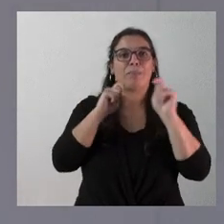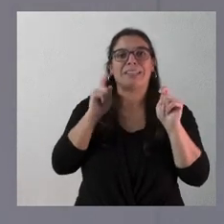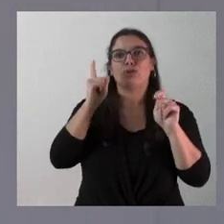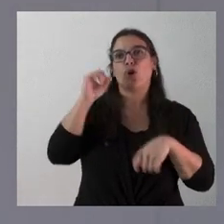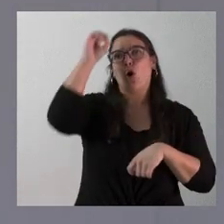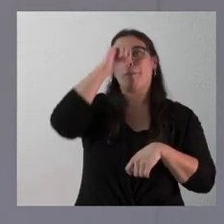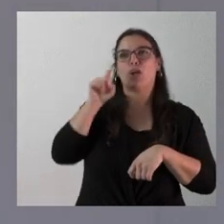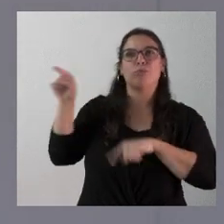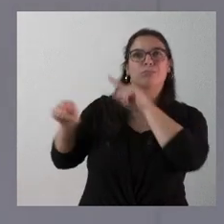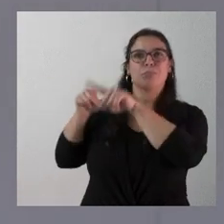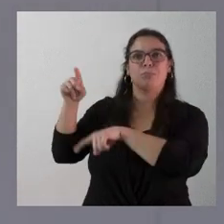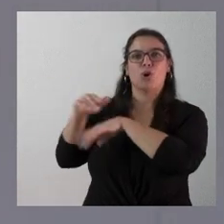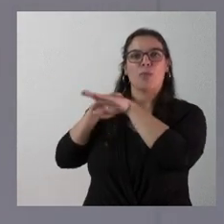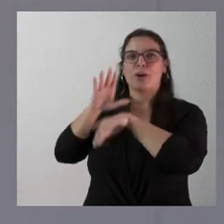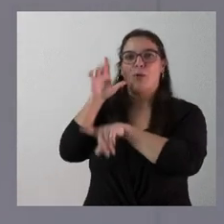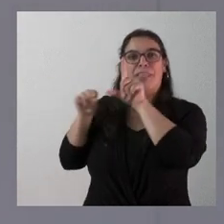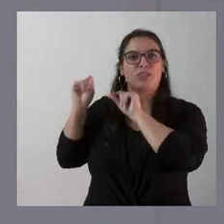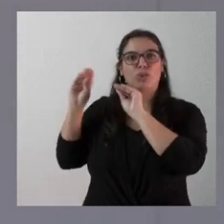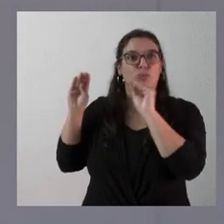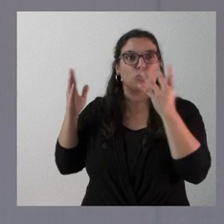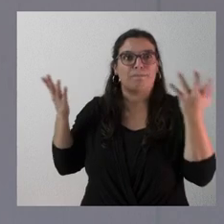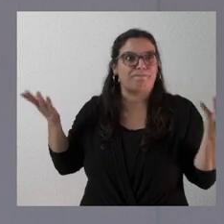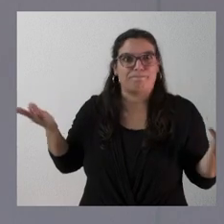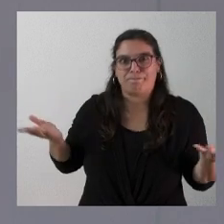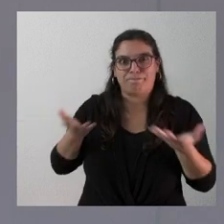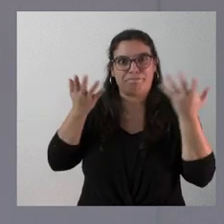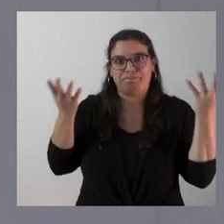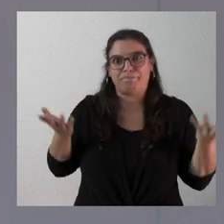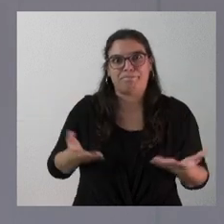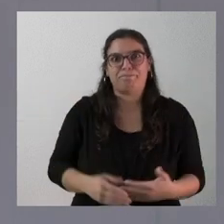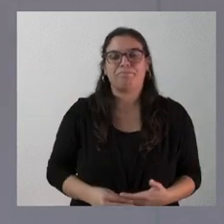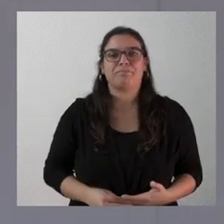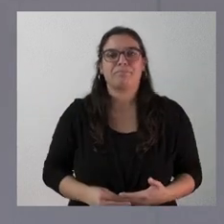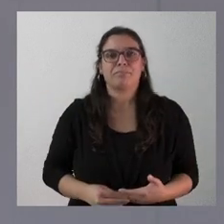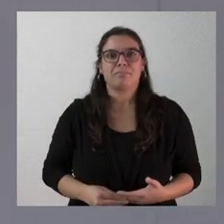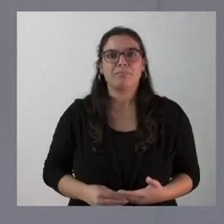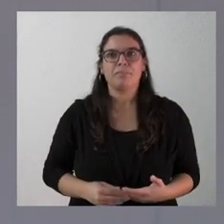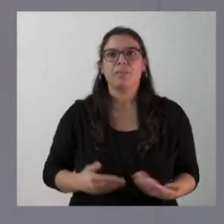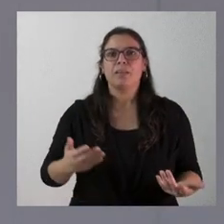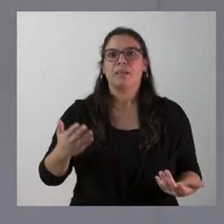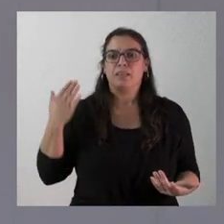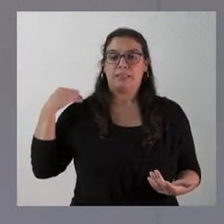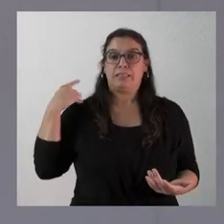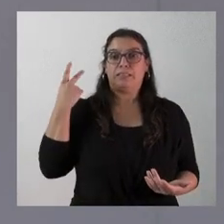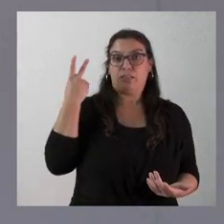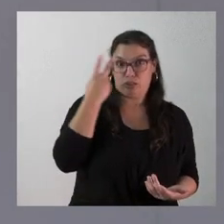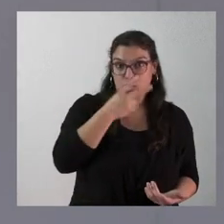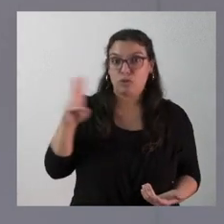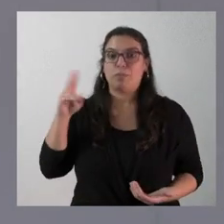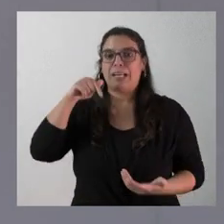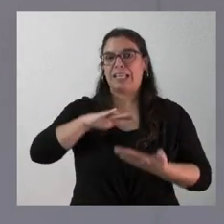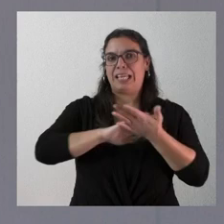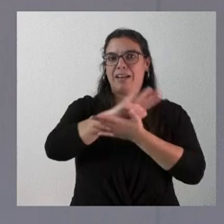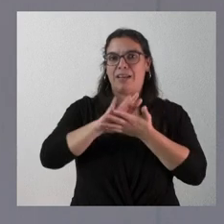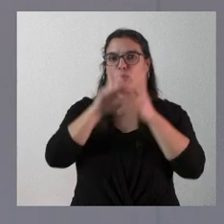continuas decisiones que son opinables hace dos semanas hablábamos aquí de los derechos